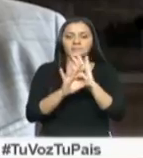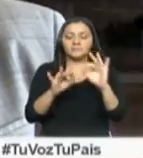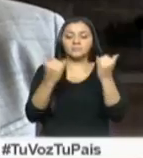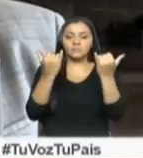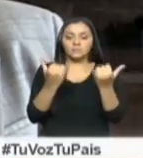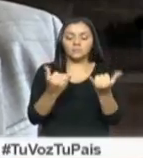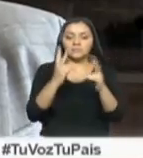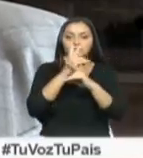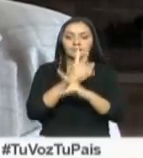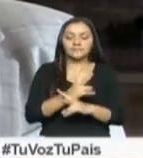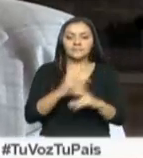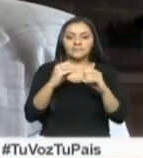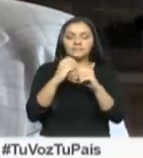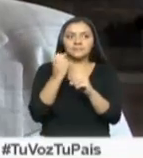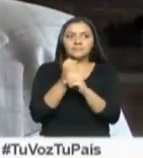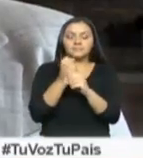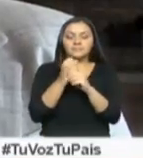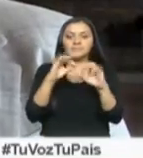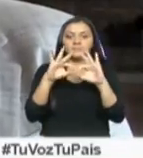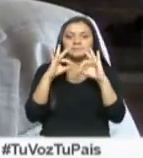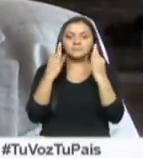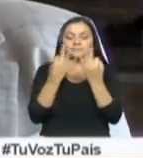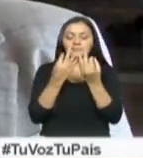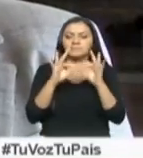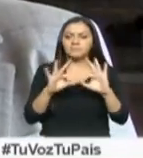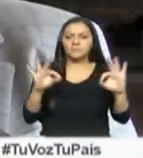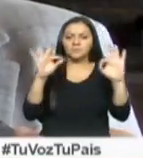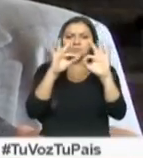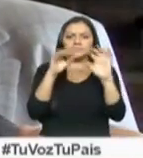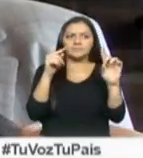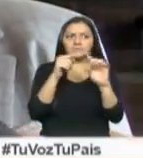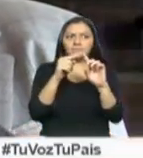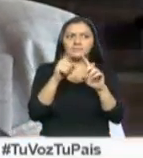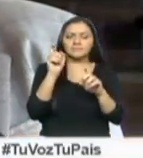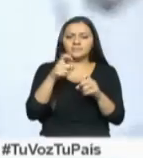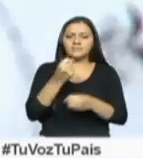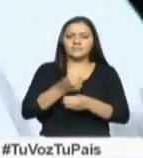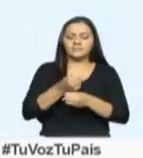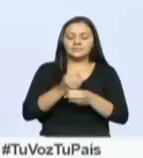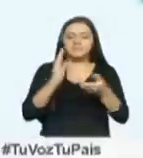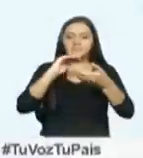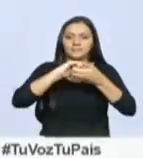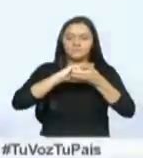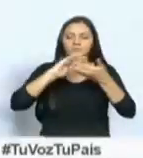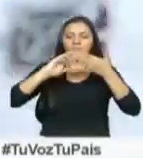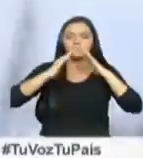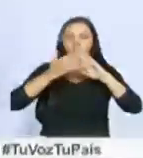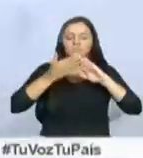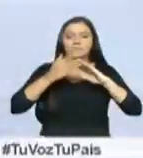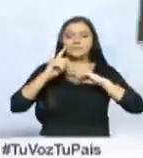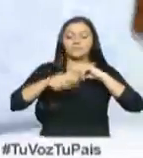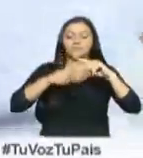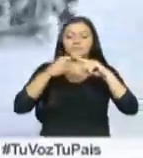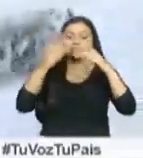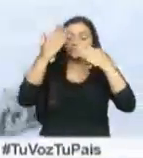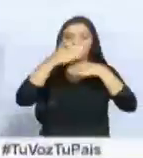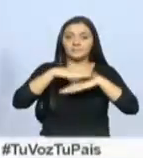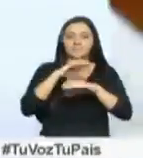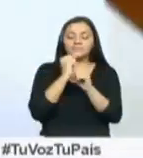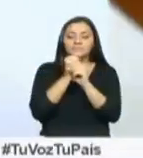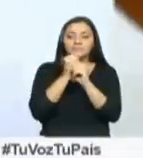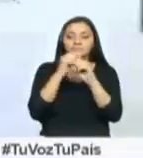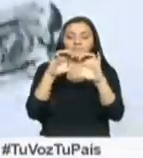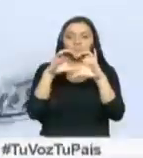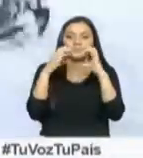parte preventiva sí trabajar con las familias. Es un trabajo en conjunto. Previo a finalizar la sesión de la comisión,